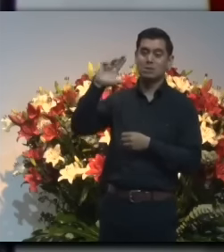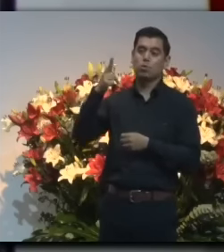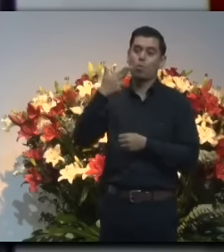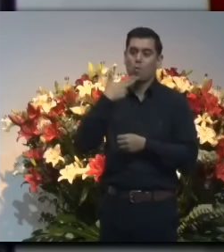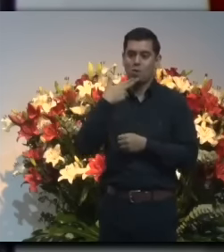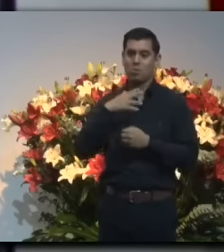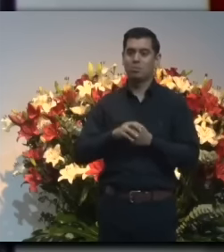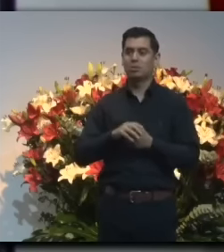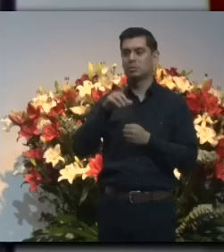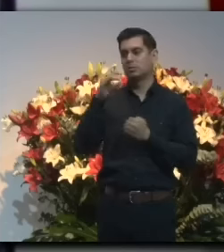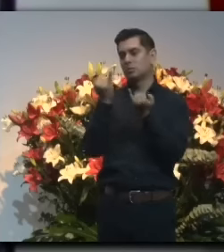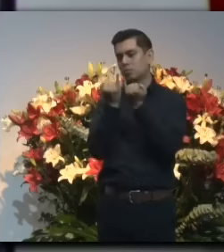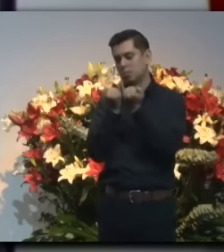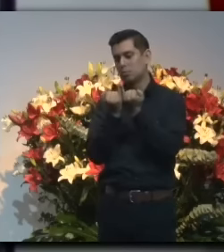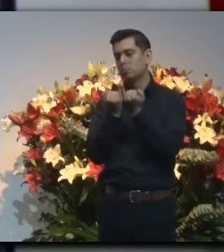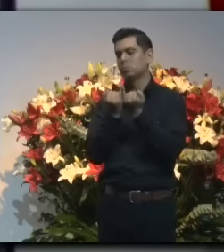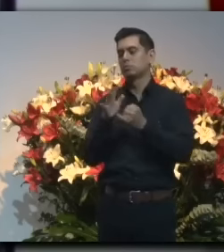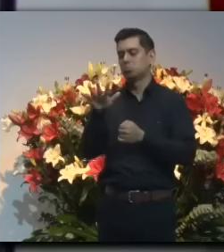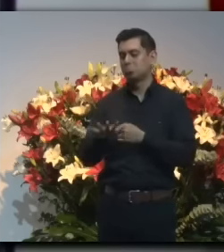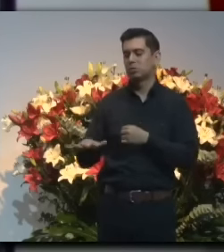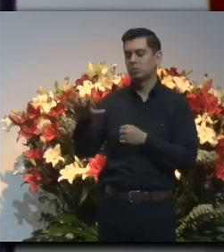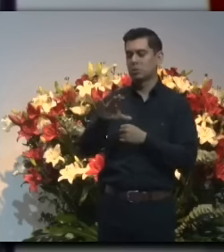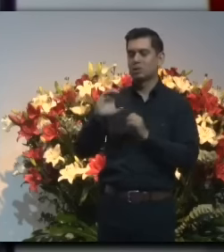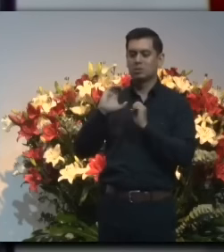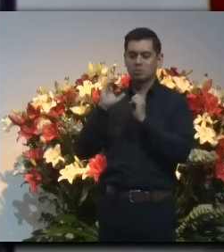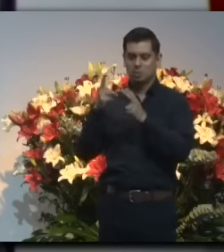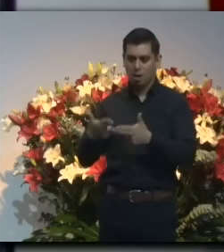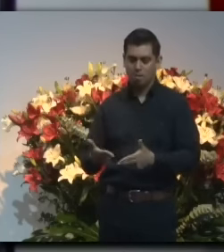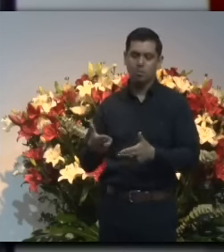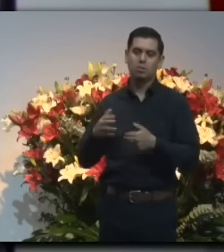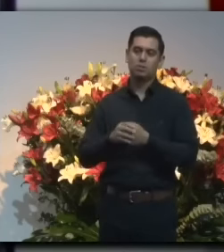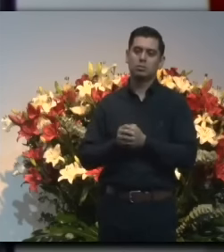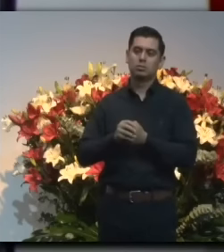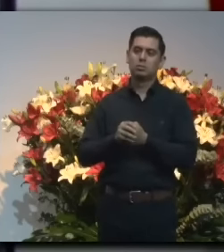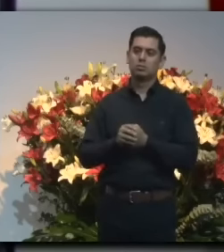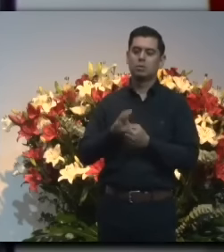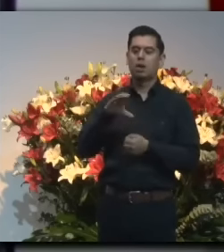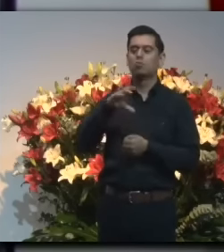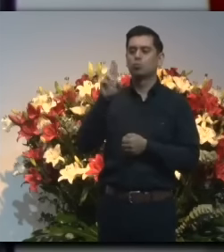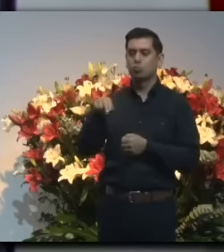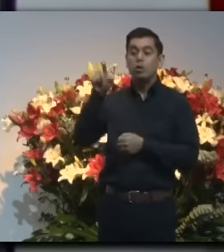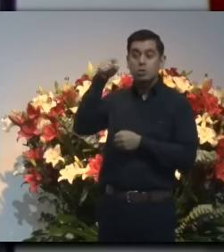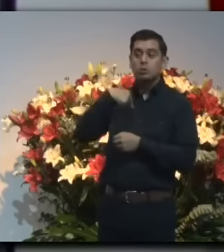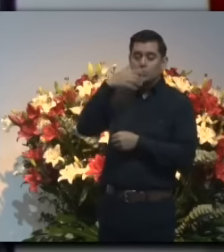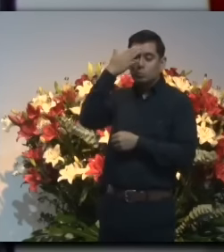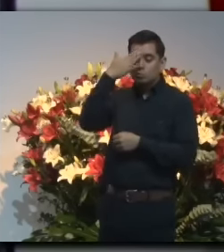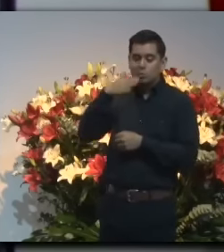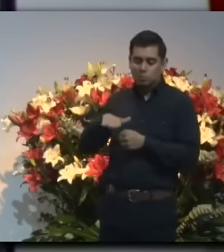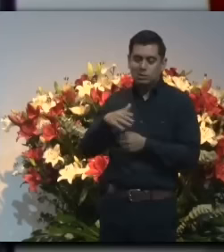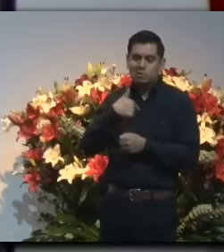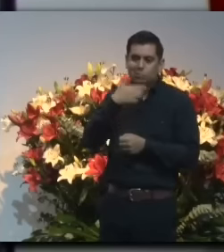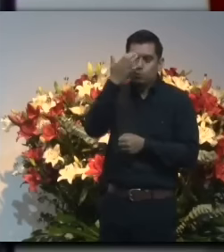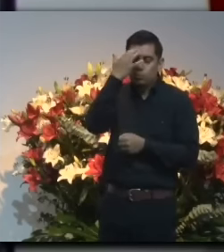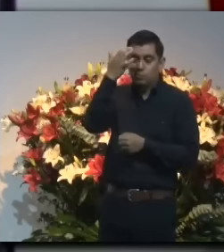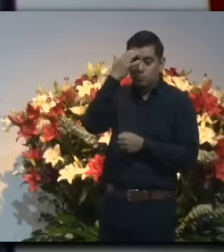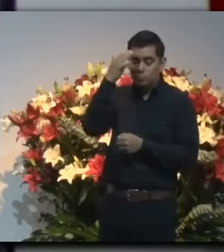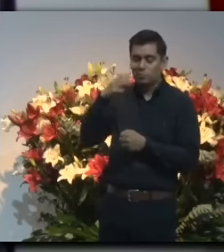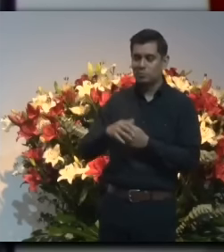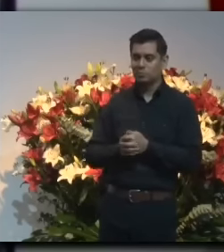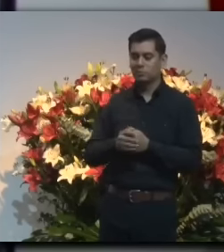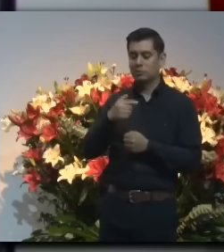toda la zona de Chiapas, San Juan Cancún. Conozco perfectamente esa pobreza extrema y me